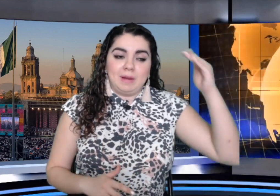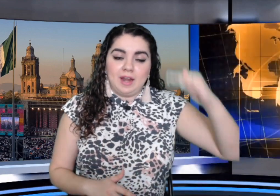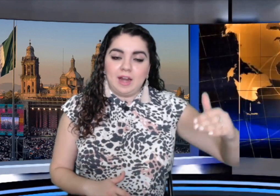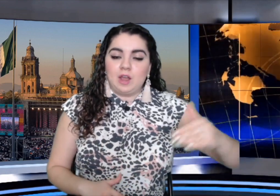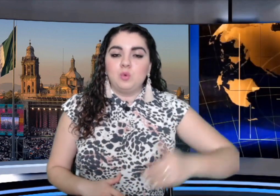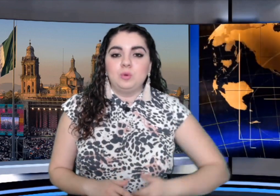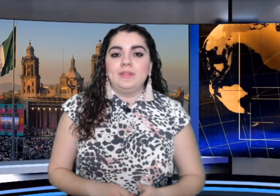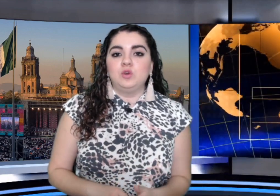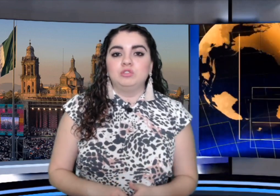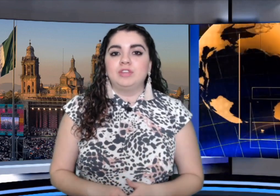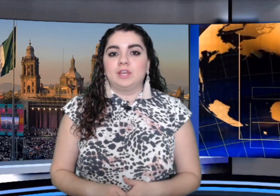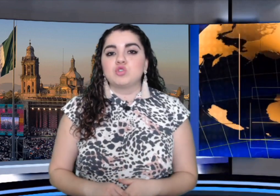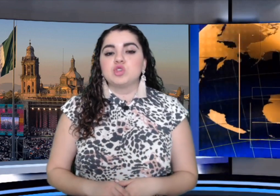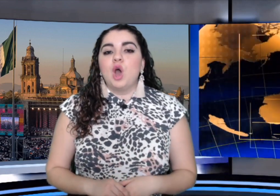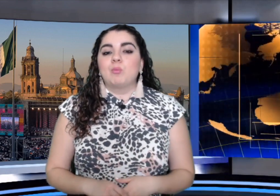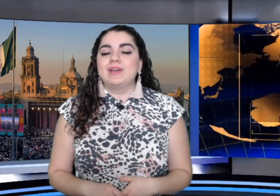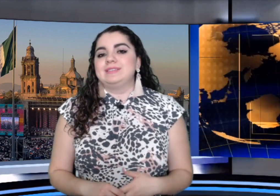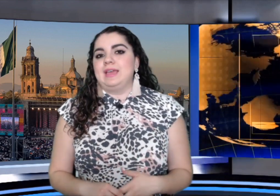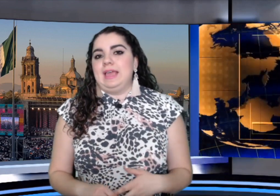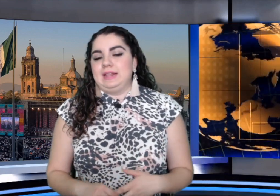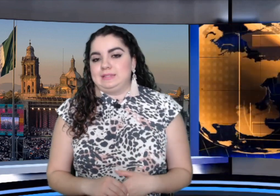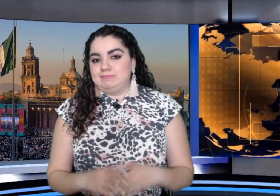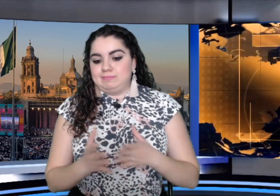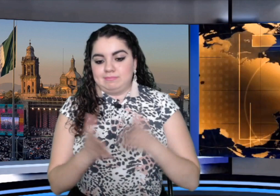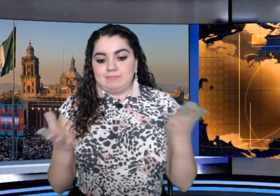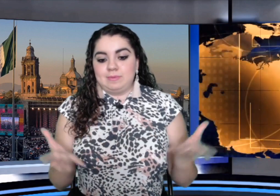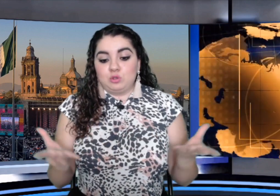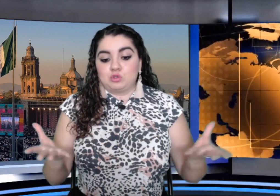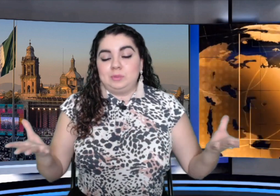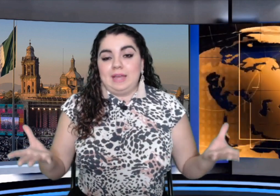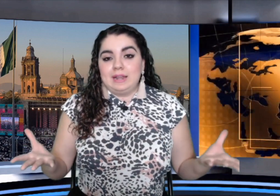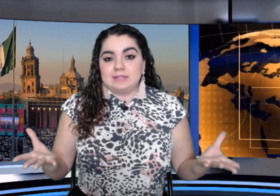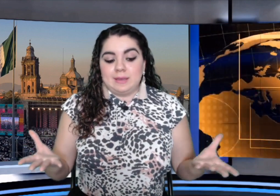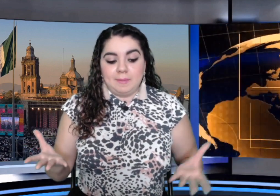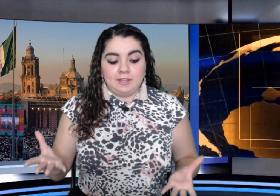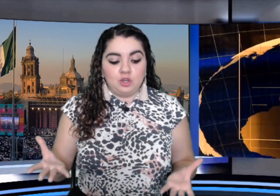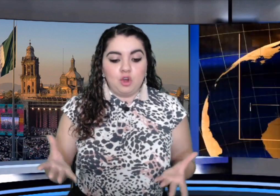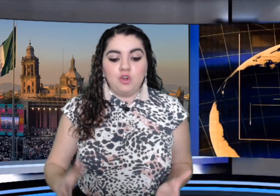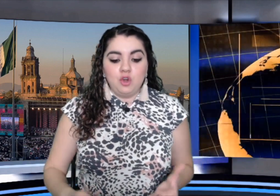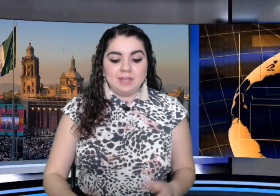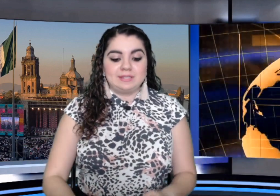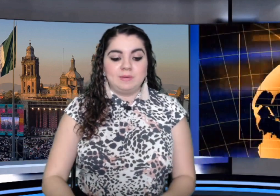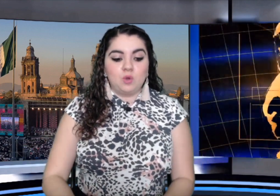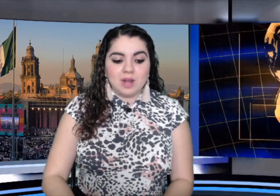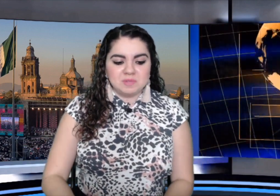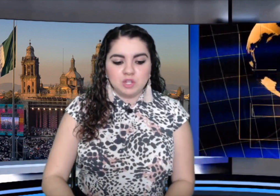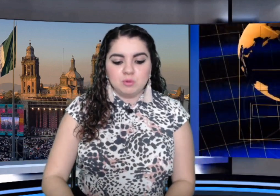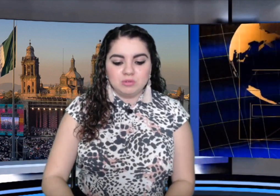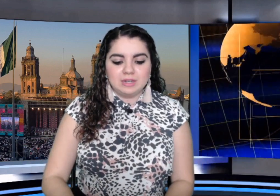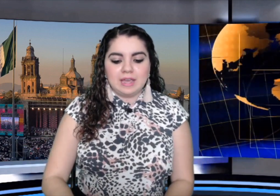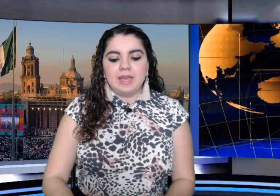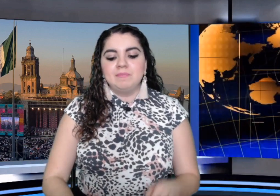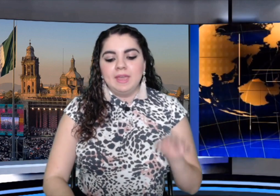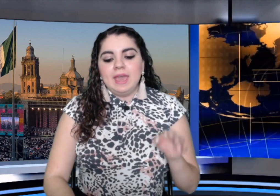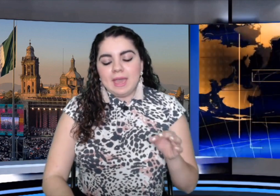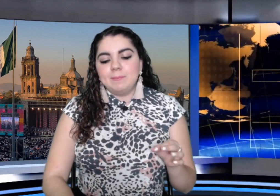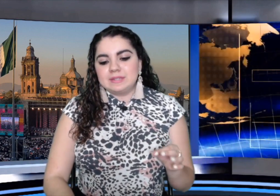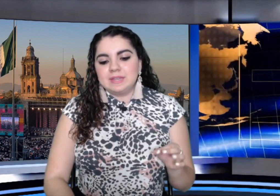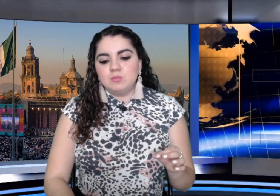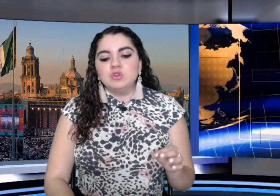o aplanar la curva de contagios, pues los hospitales de México no estaban colapsando. Me gustaría